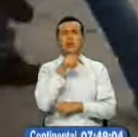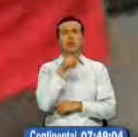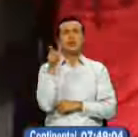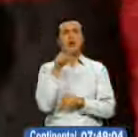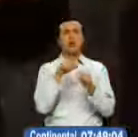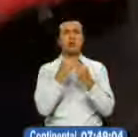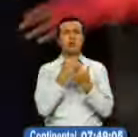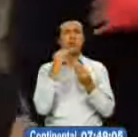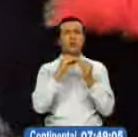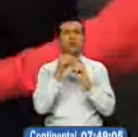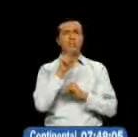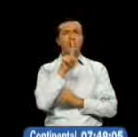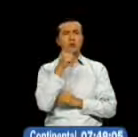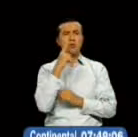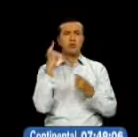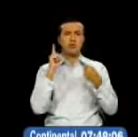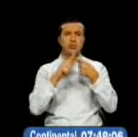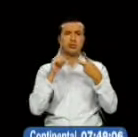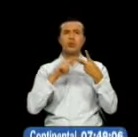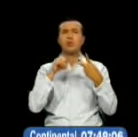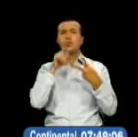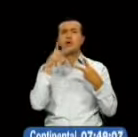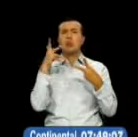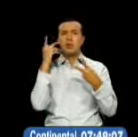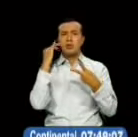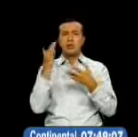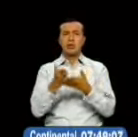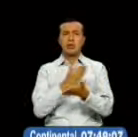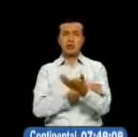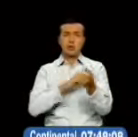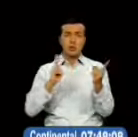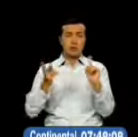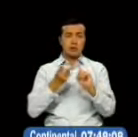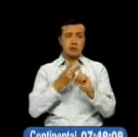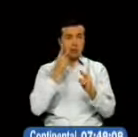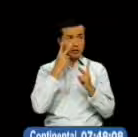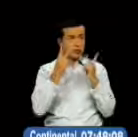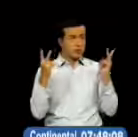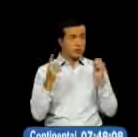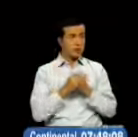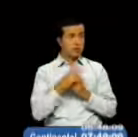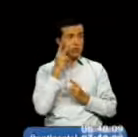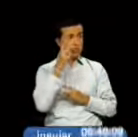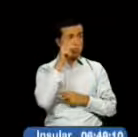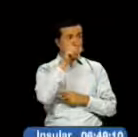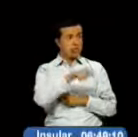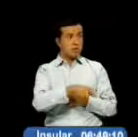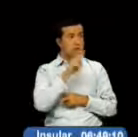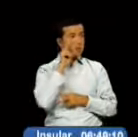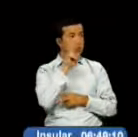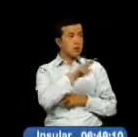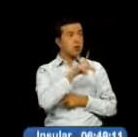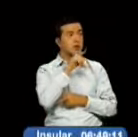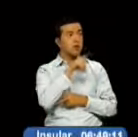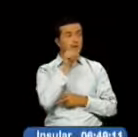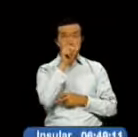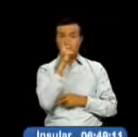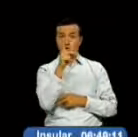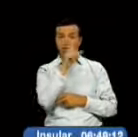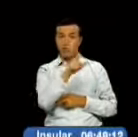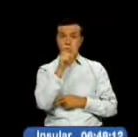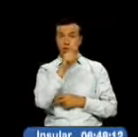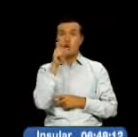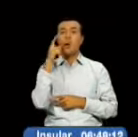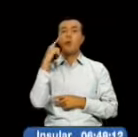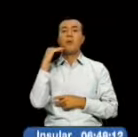simpatizantes de Creo. El segundo caso se produjo días antes de la segunda vuelta electoral. En estas imágenes se puede observar cómo dos personas